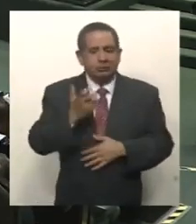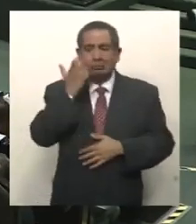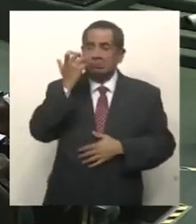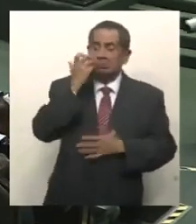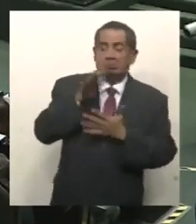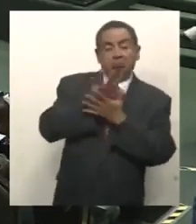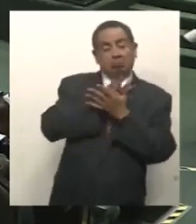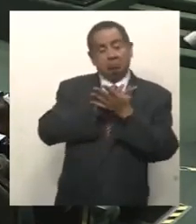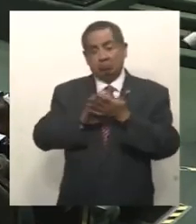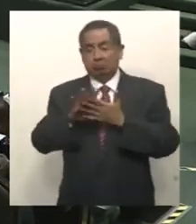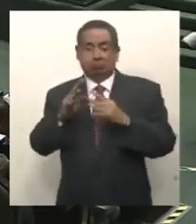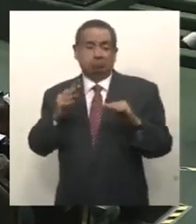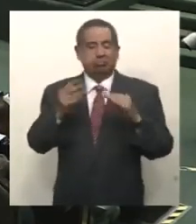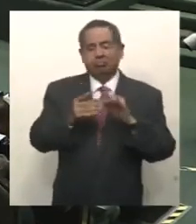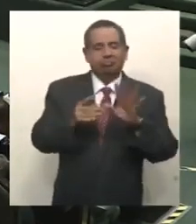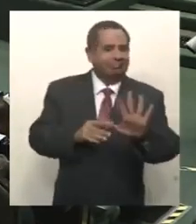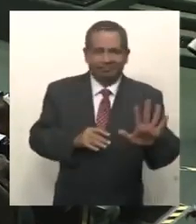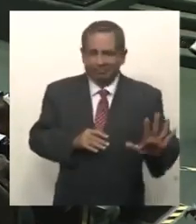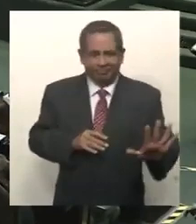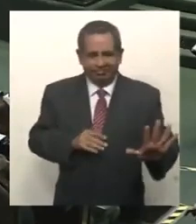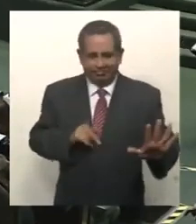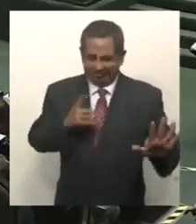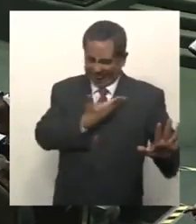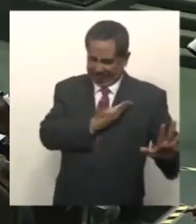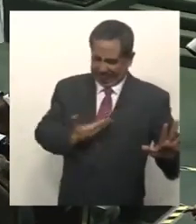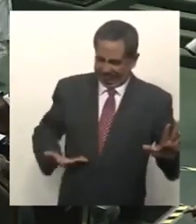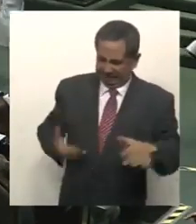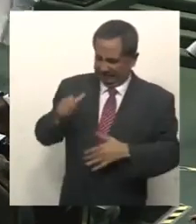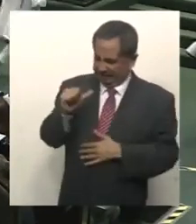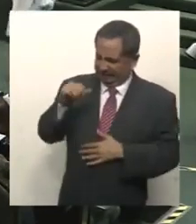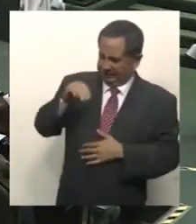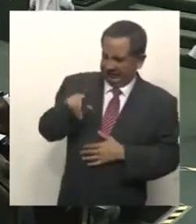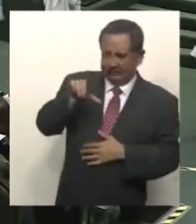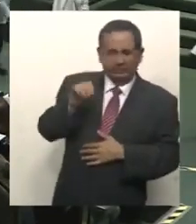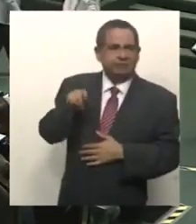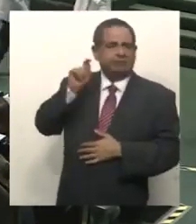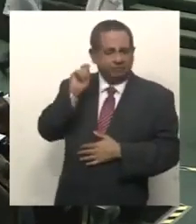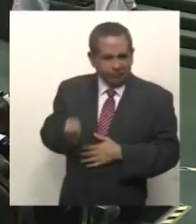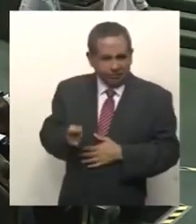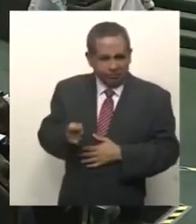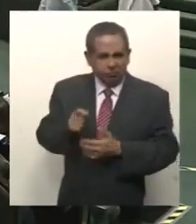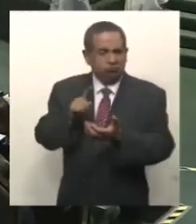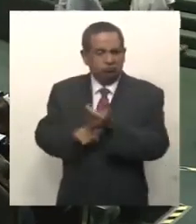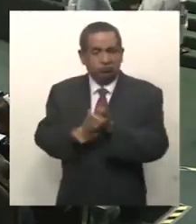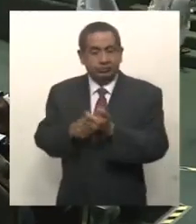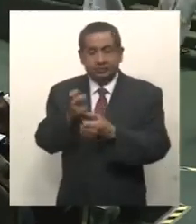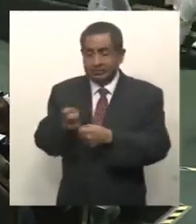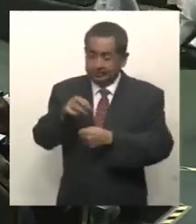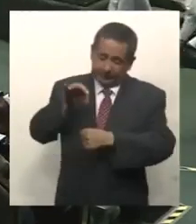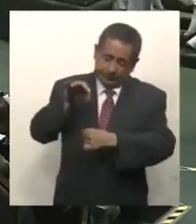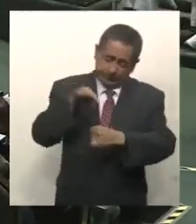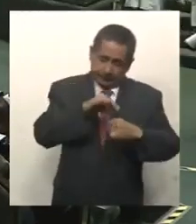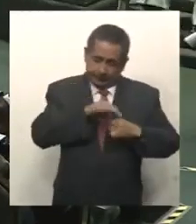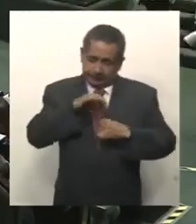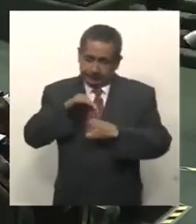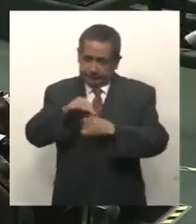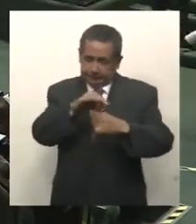maniqueísmo. El presidente López Obrador resultó de esta